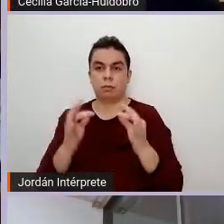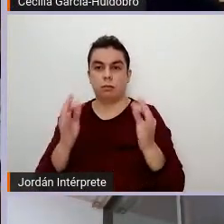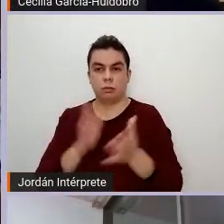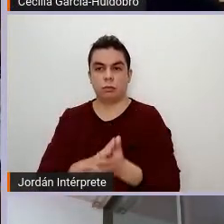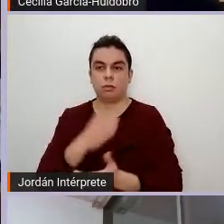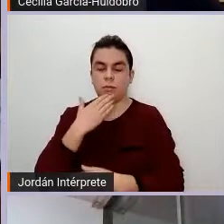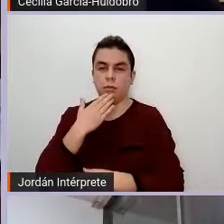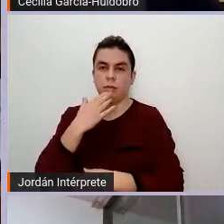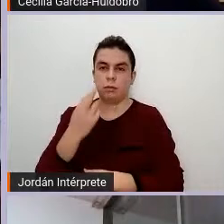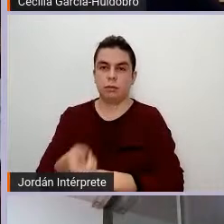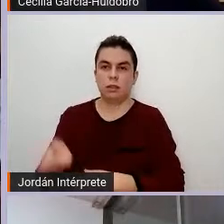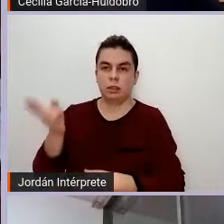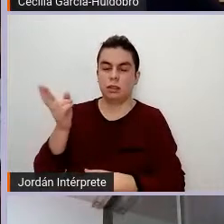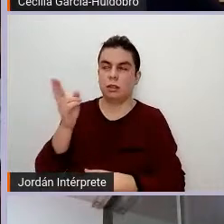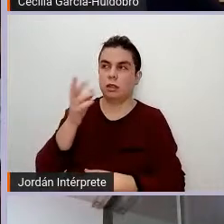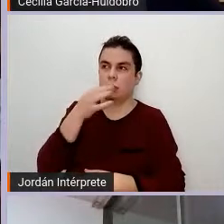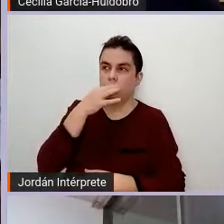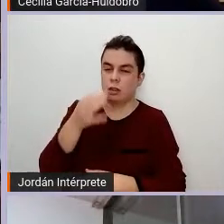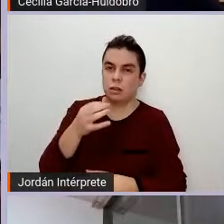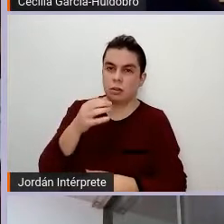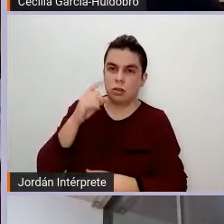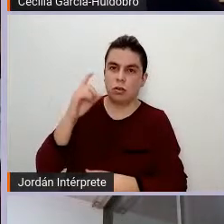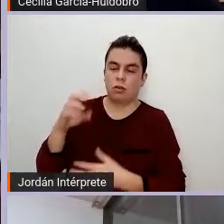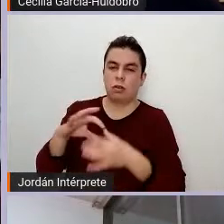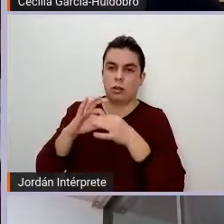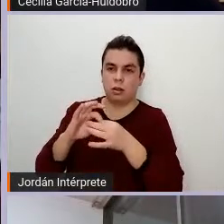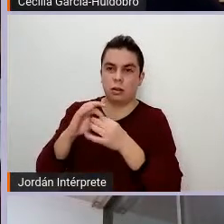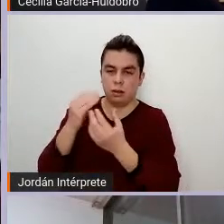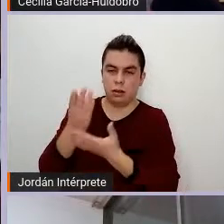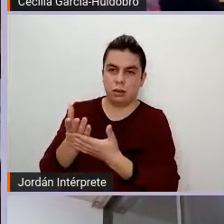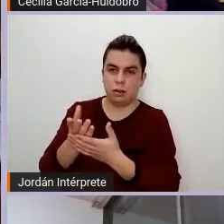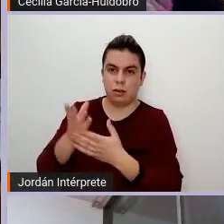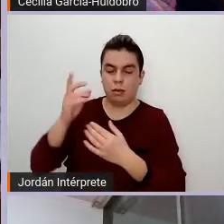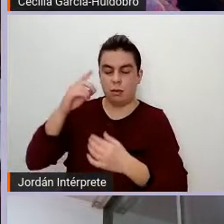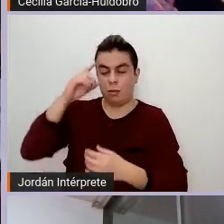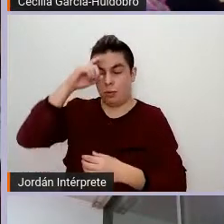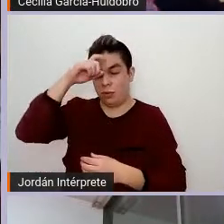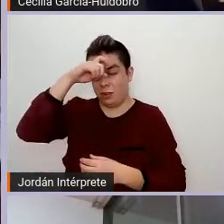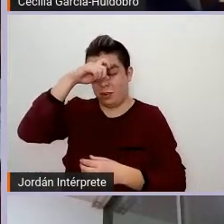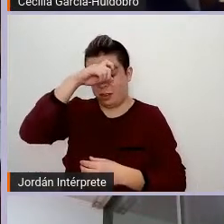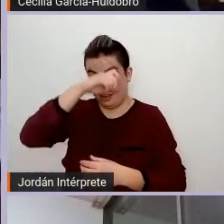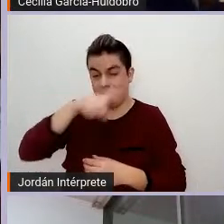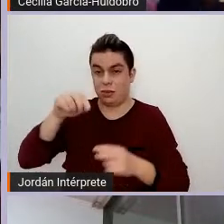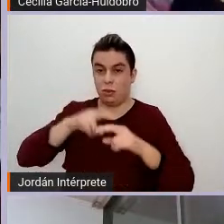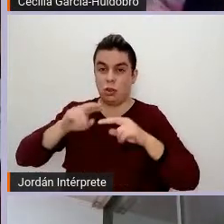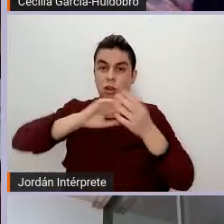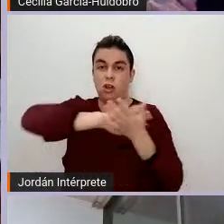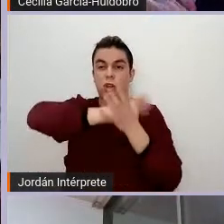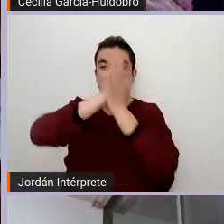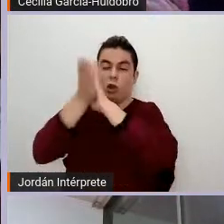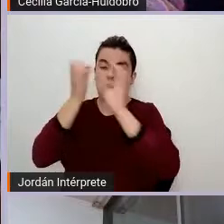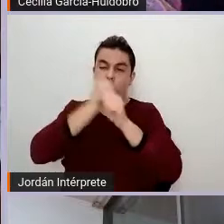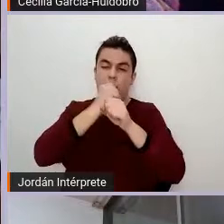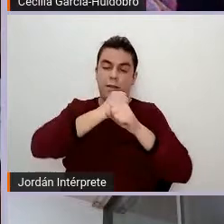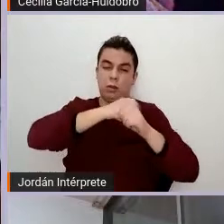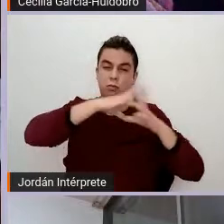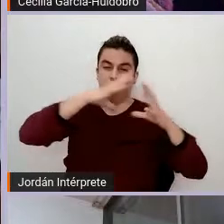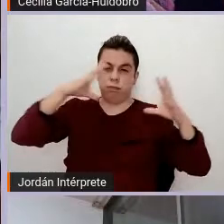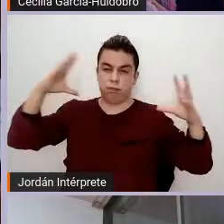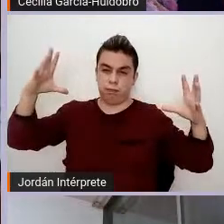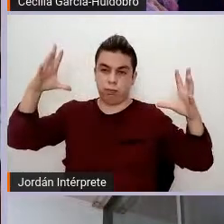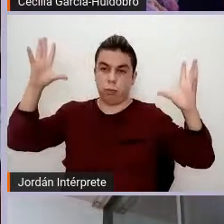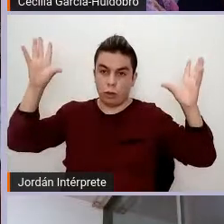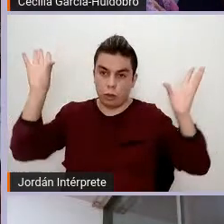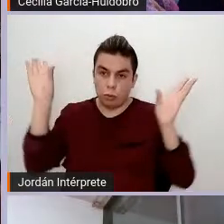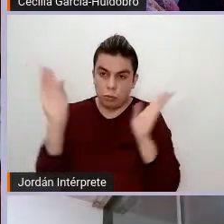rescato y agradezco, porque es muy complejo lo que hiciste de sintetizar de esa manera un trabajo tan, tan